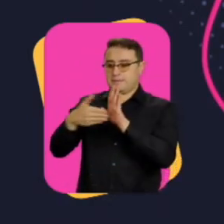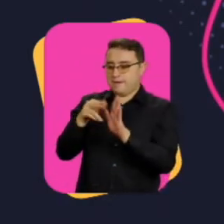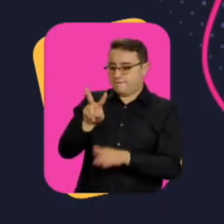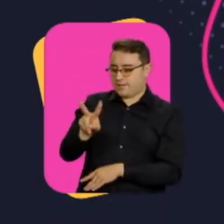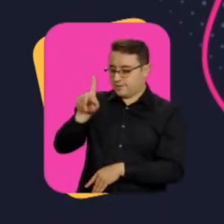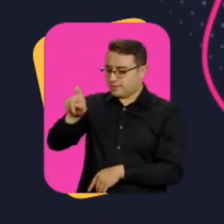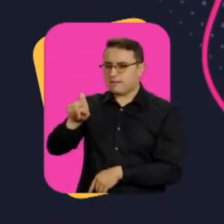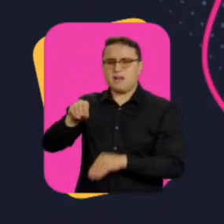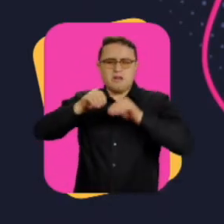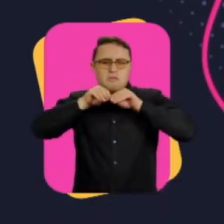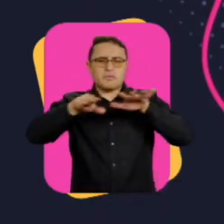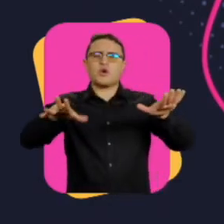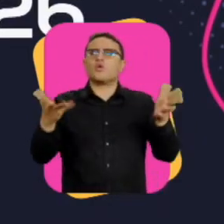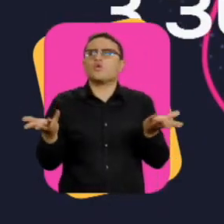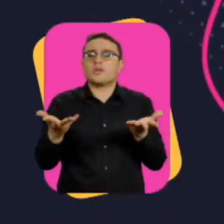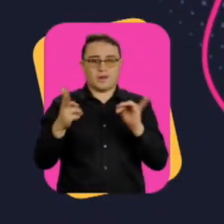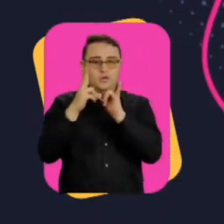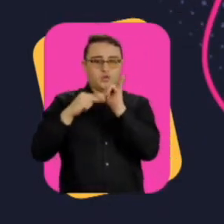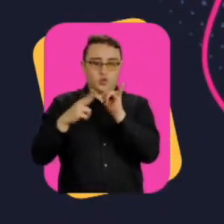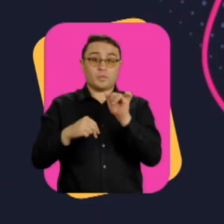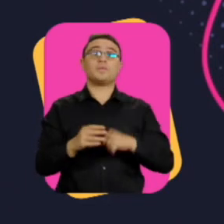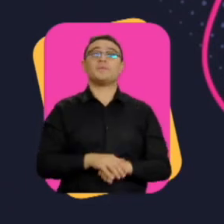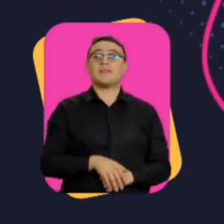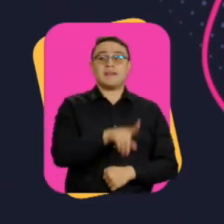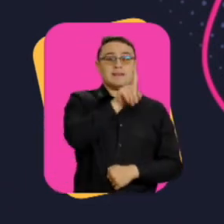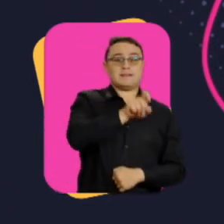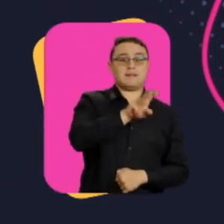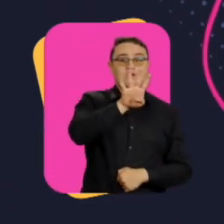3.366.026 fueron en YouTube,